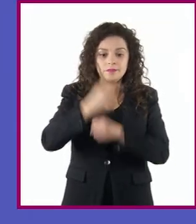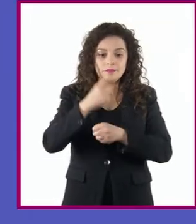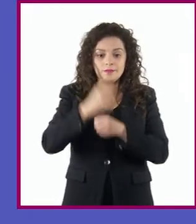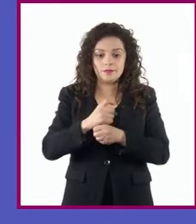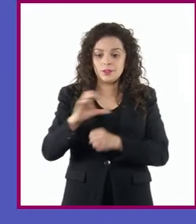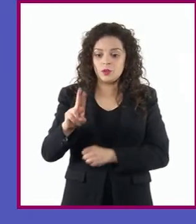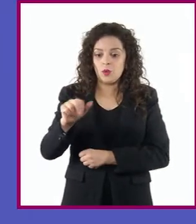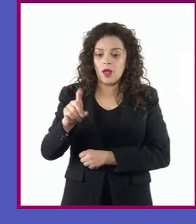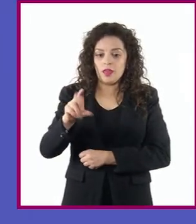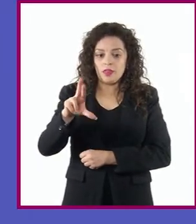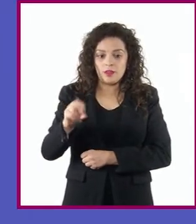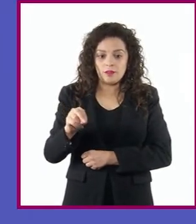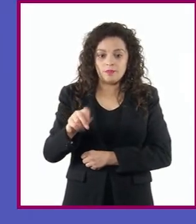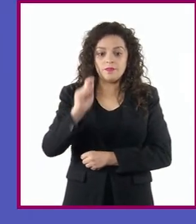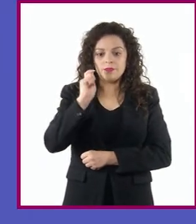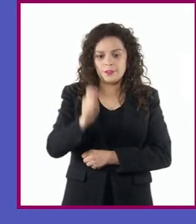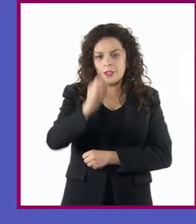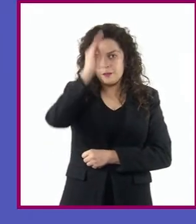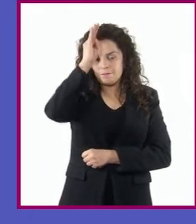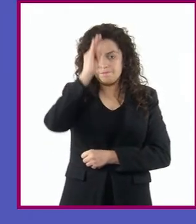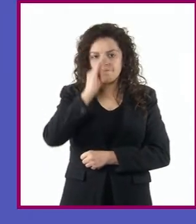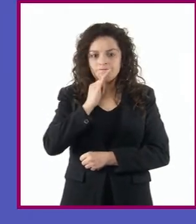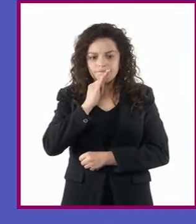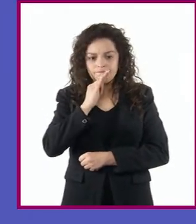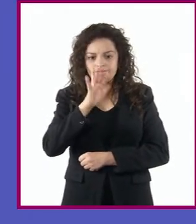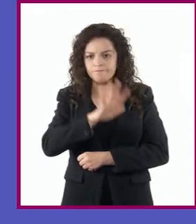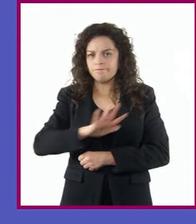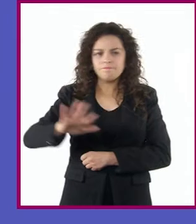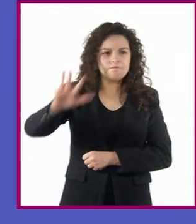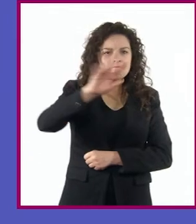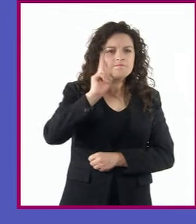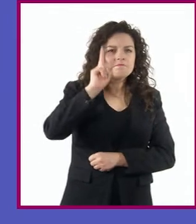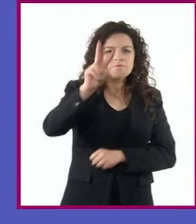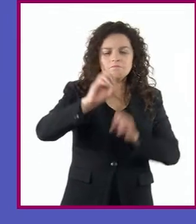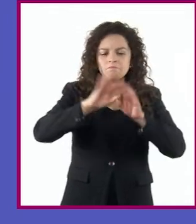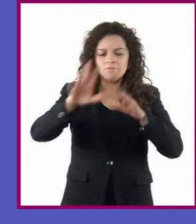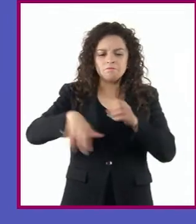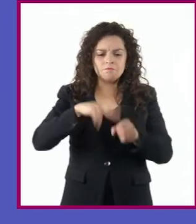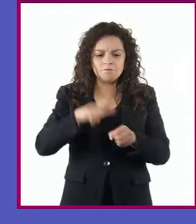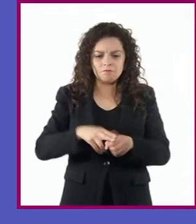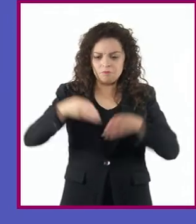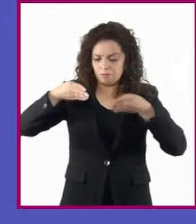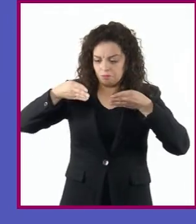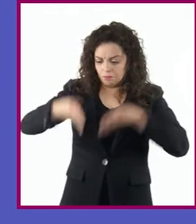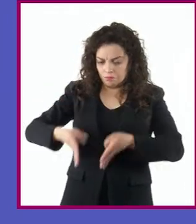catedral. Fondo neutro. Columnas esparcidas. La tumba de Becket en